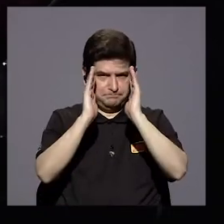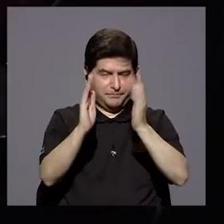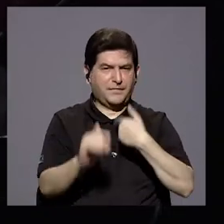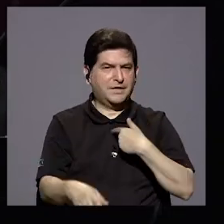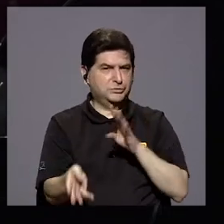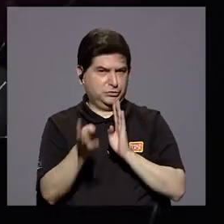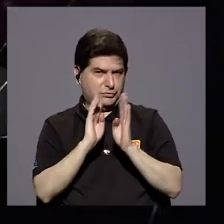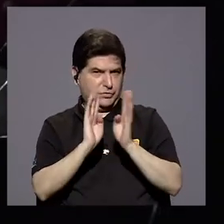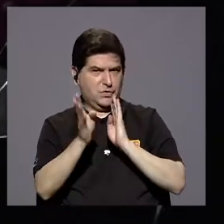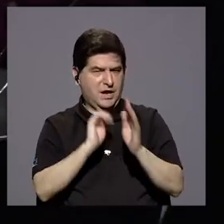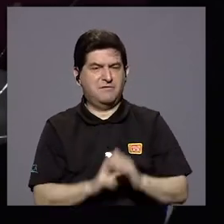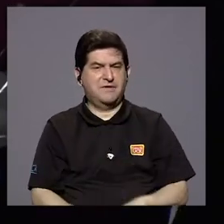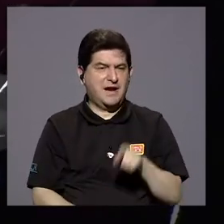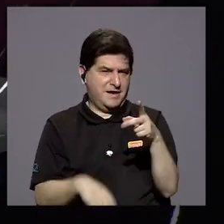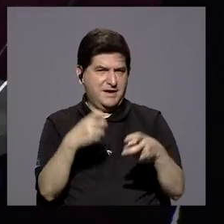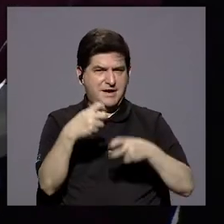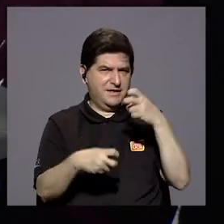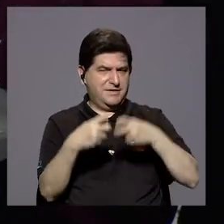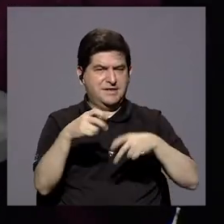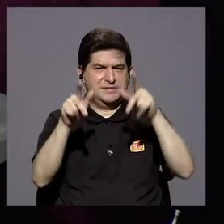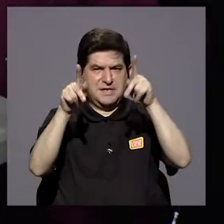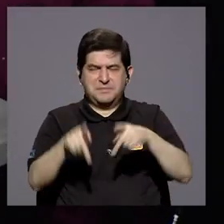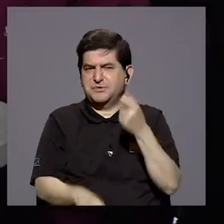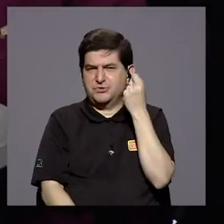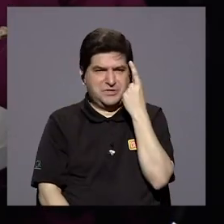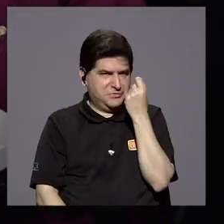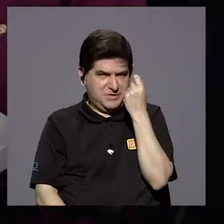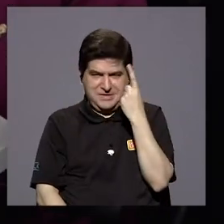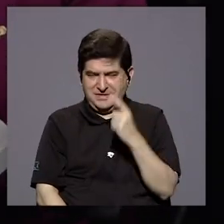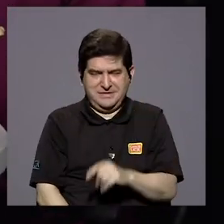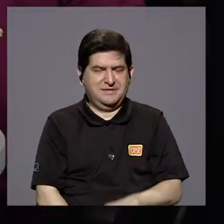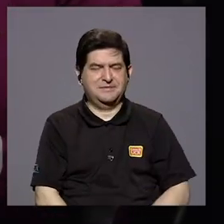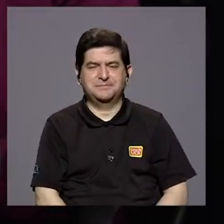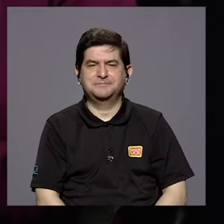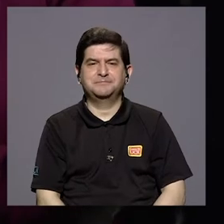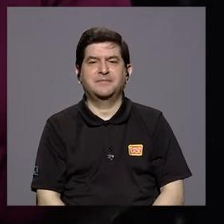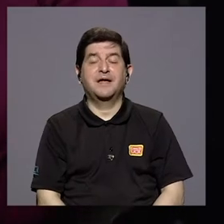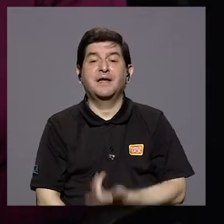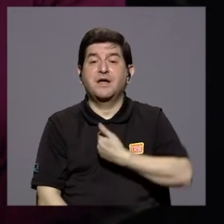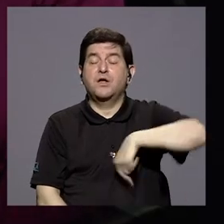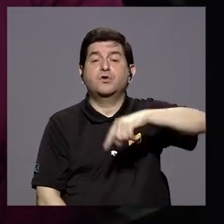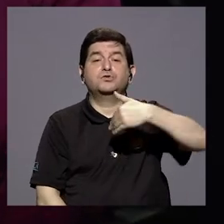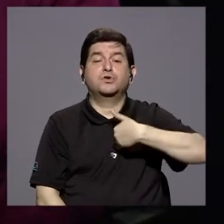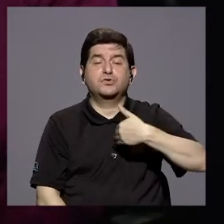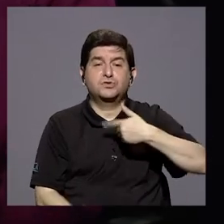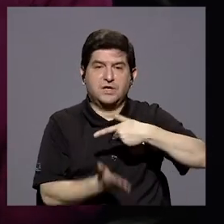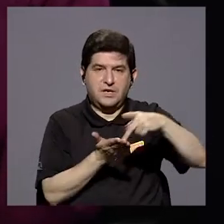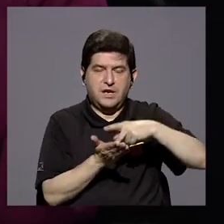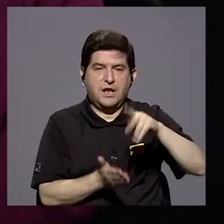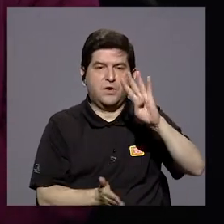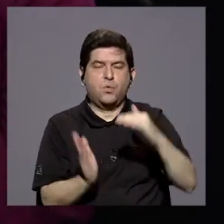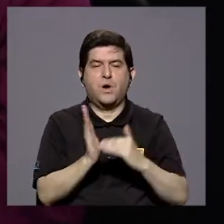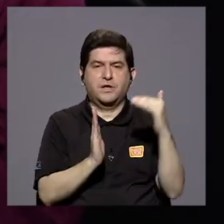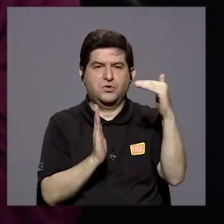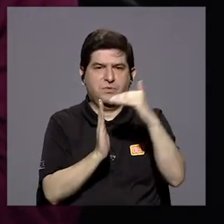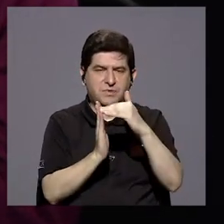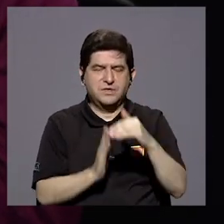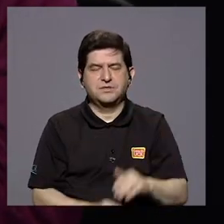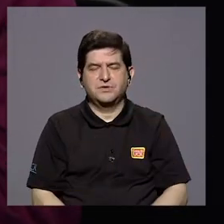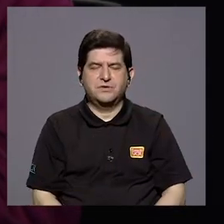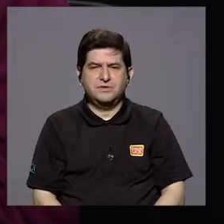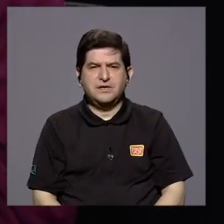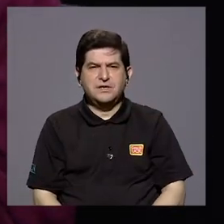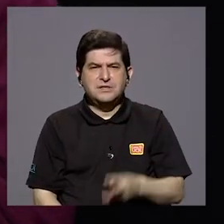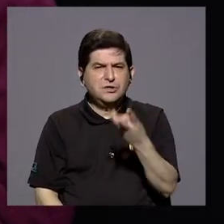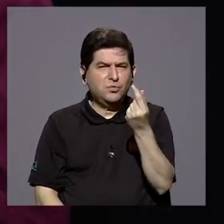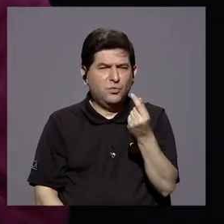le voy a hablar un poco de ese problema que creo que la gente ni lo entiende. Vea, nosotros tenemos un sueldo de 4.050.000.